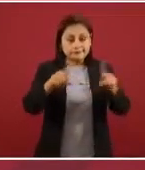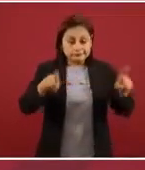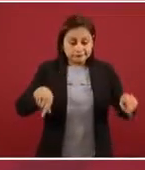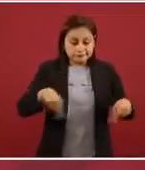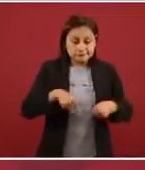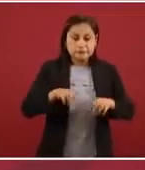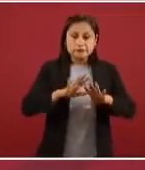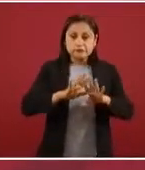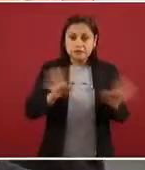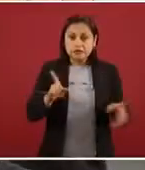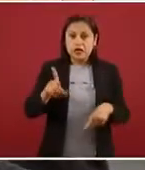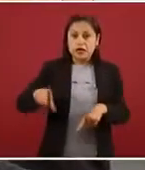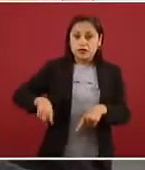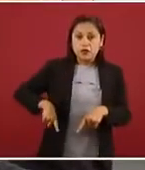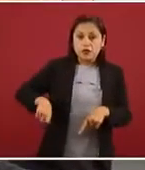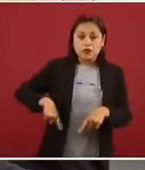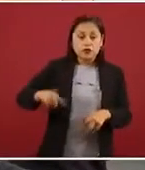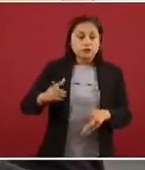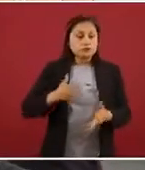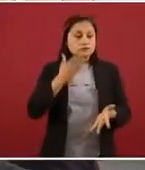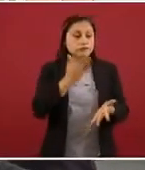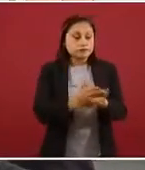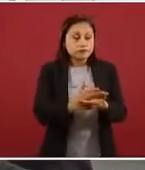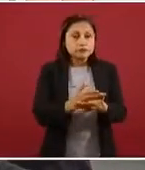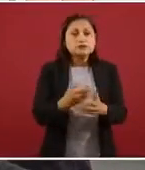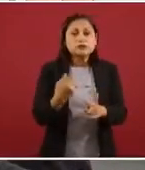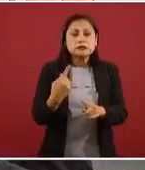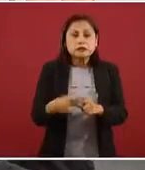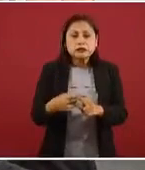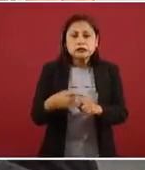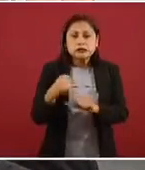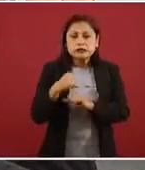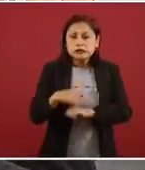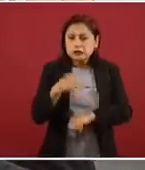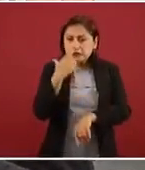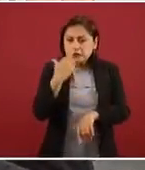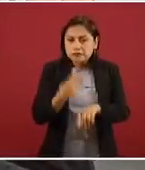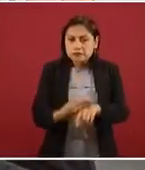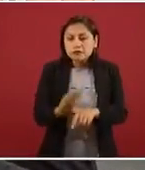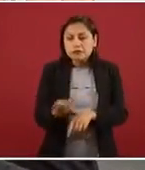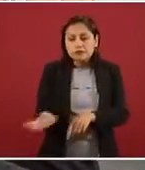tener los terrenos. Eso es trabajo de ellos. Y luego la